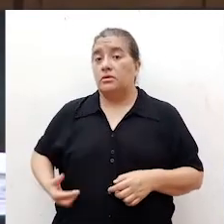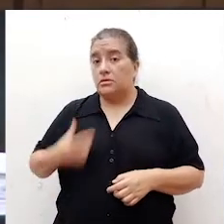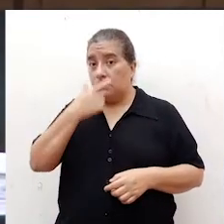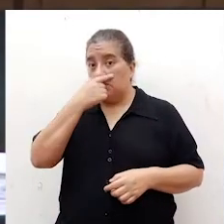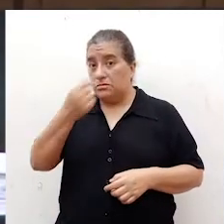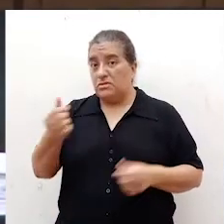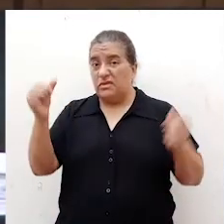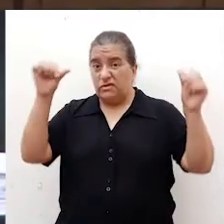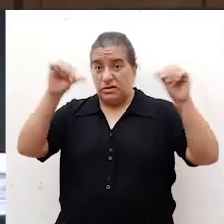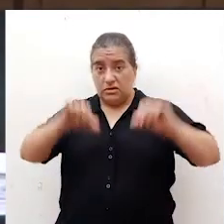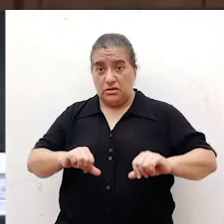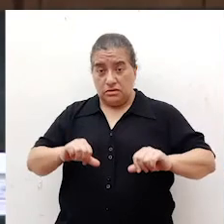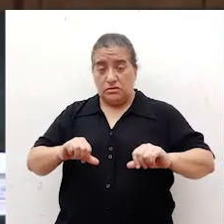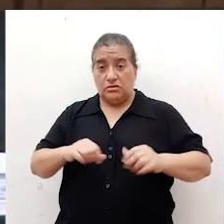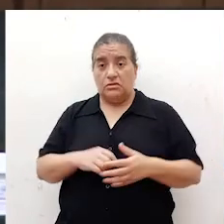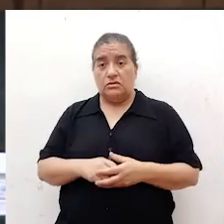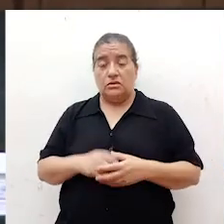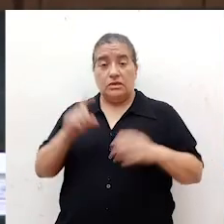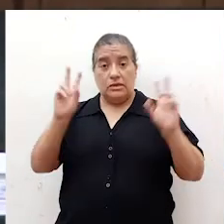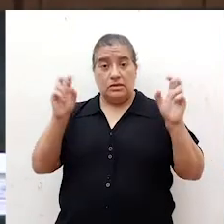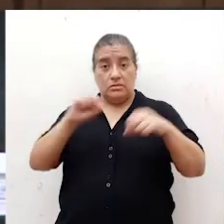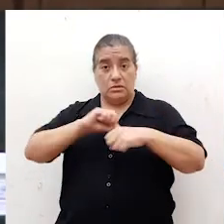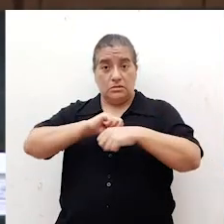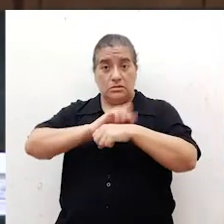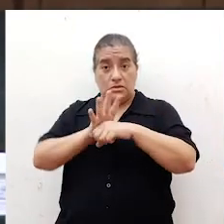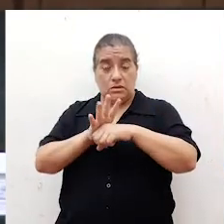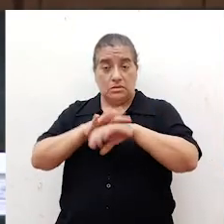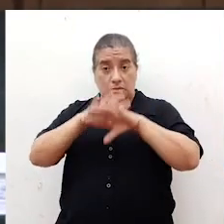inexcusable. Por eso